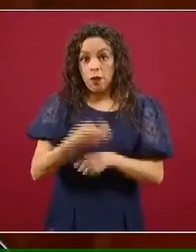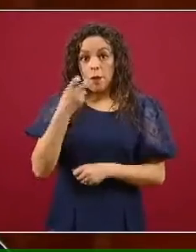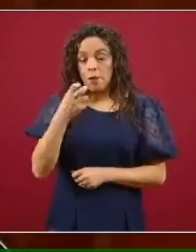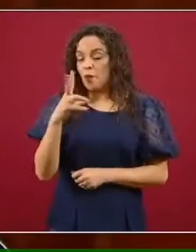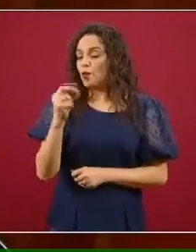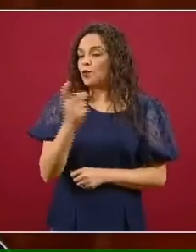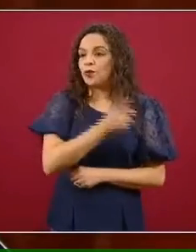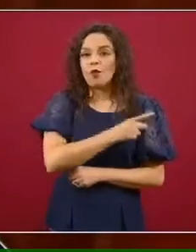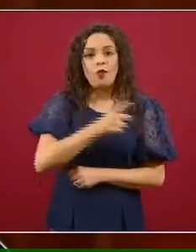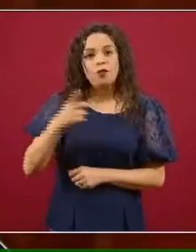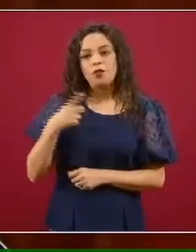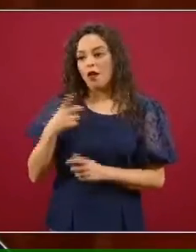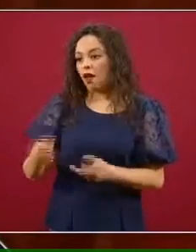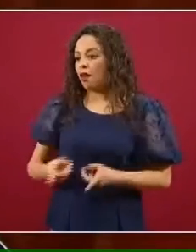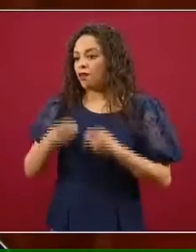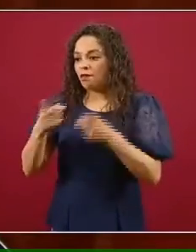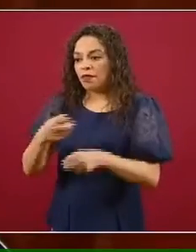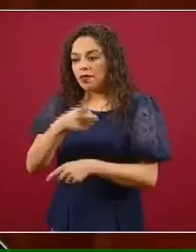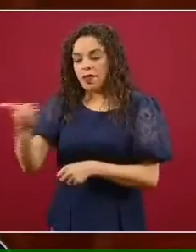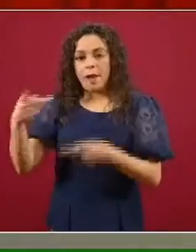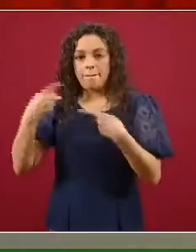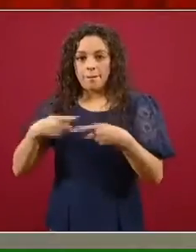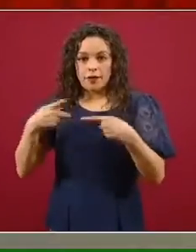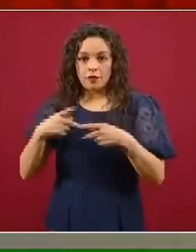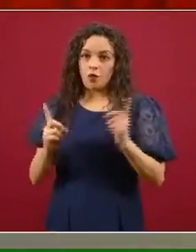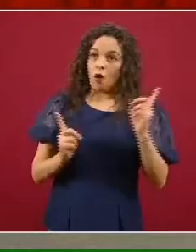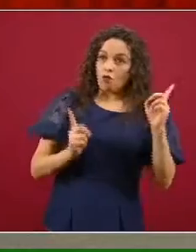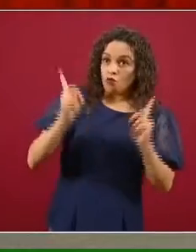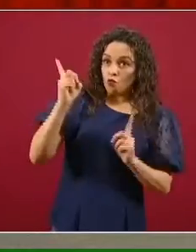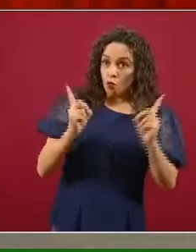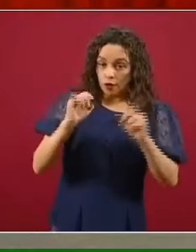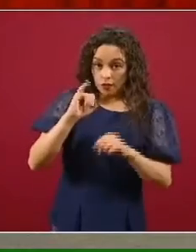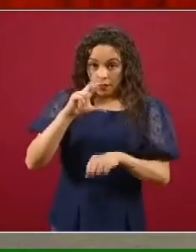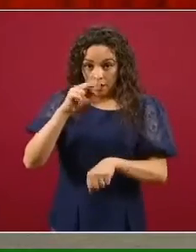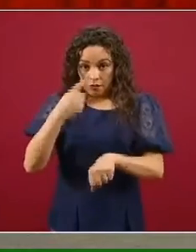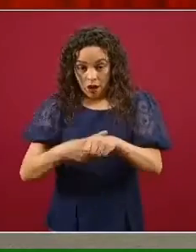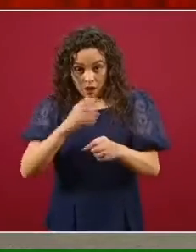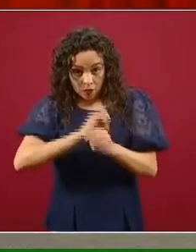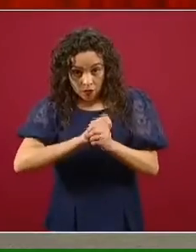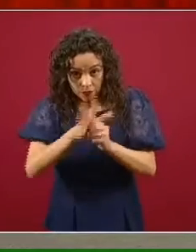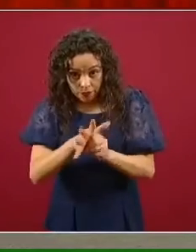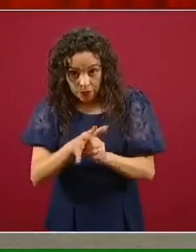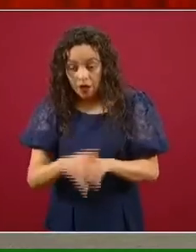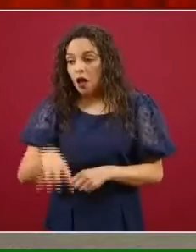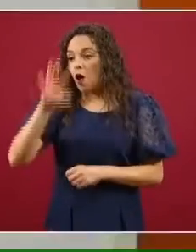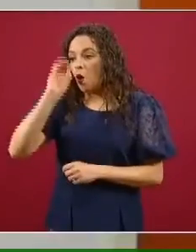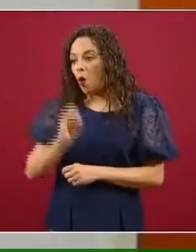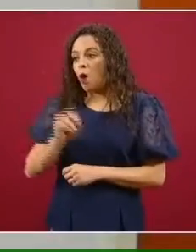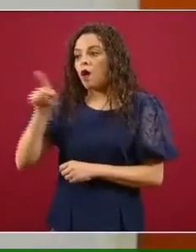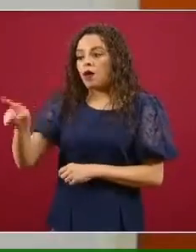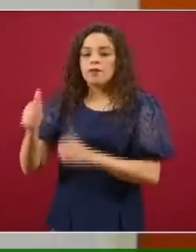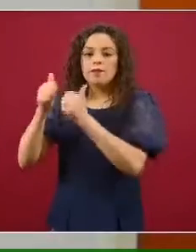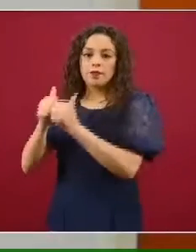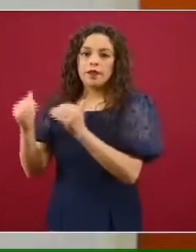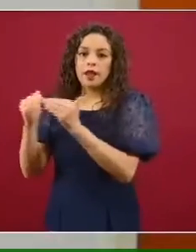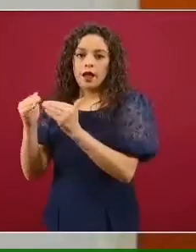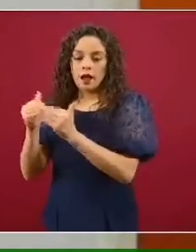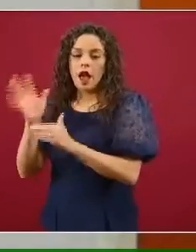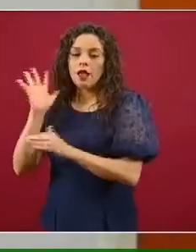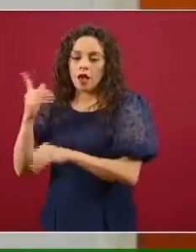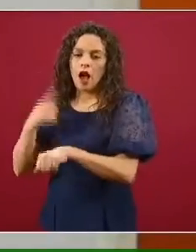tampoco la tenemos que dar en estos pacientes ambulatorios. No la compren, no consigan recetas